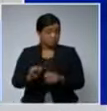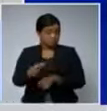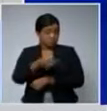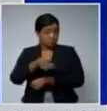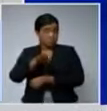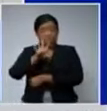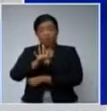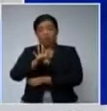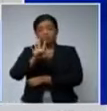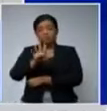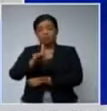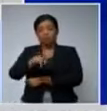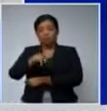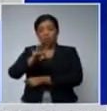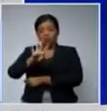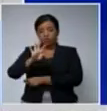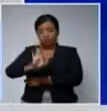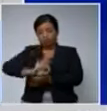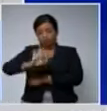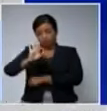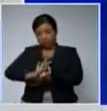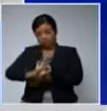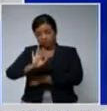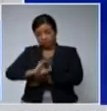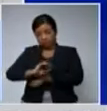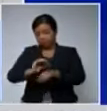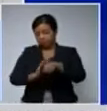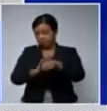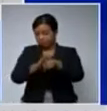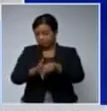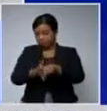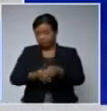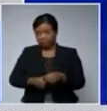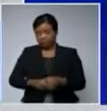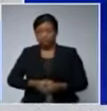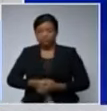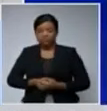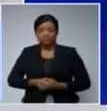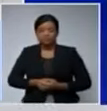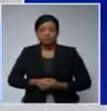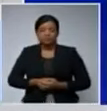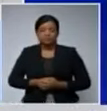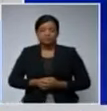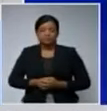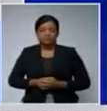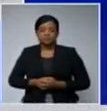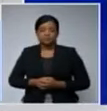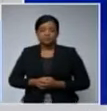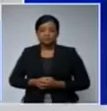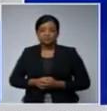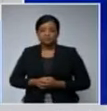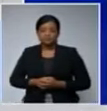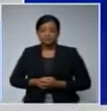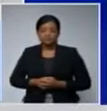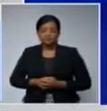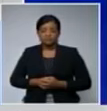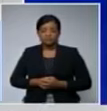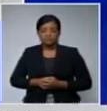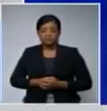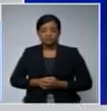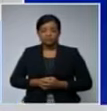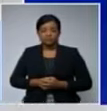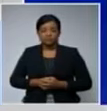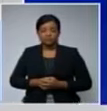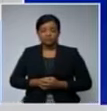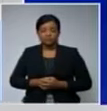45,4% de la incidencia de COVID-19 en nuestro país en los últimos 15 días. Pudiéramos